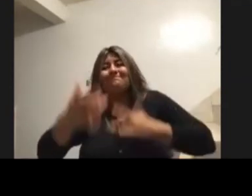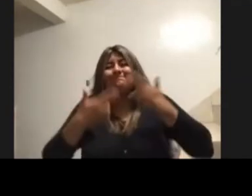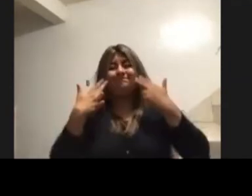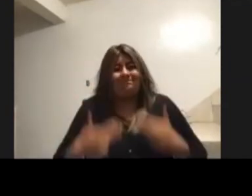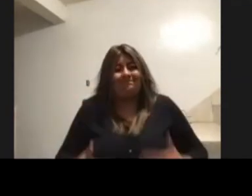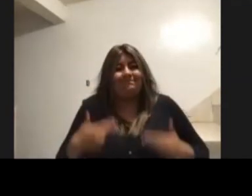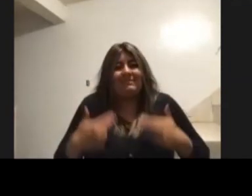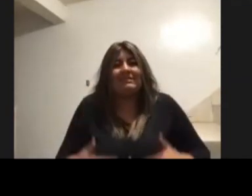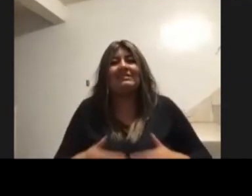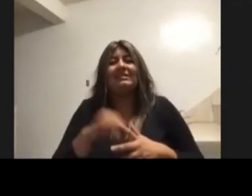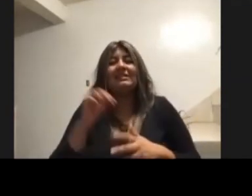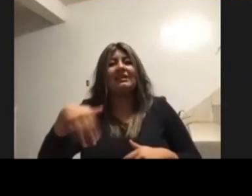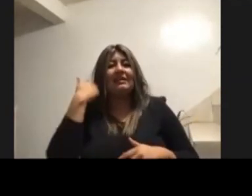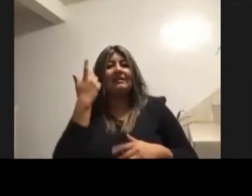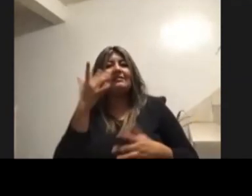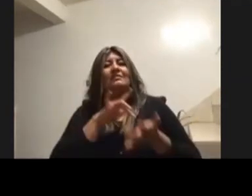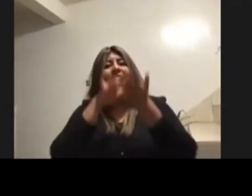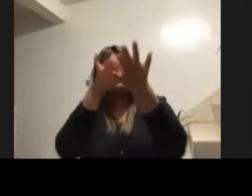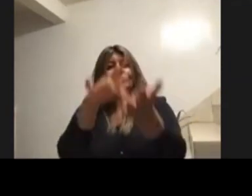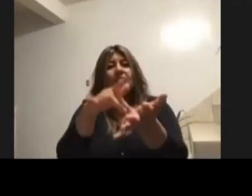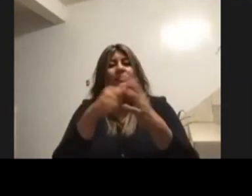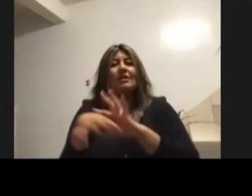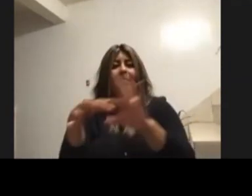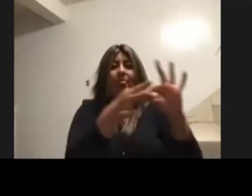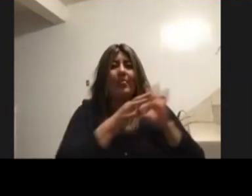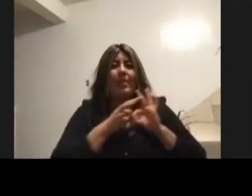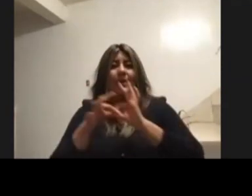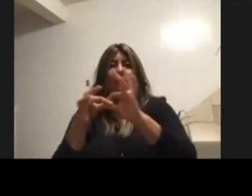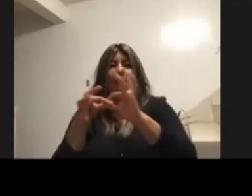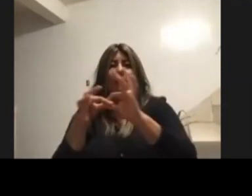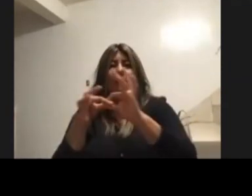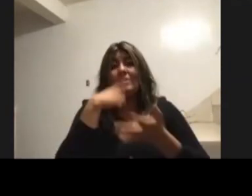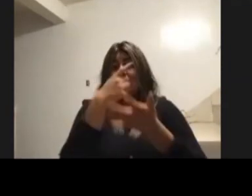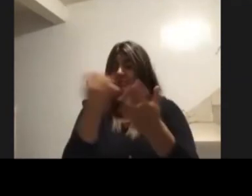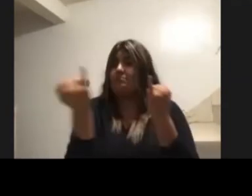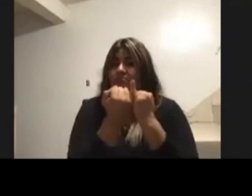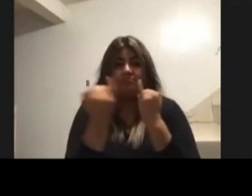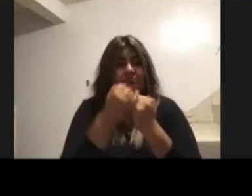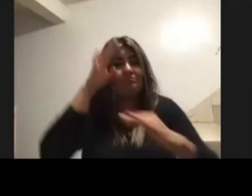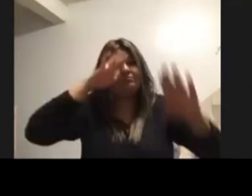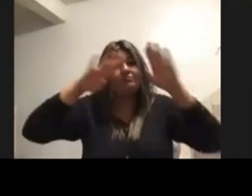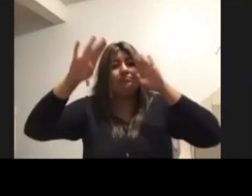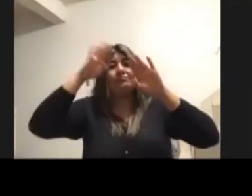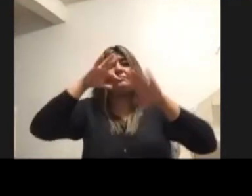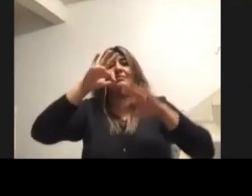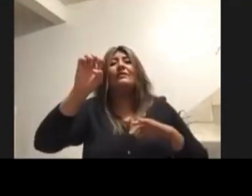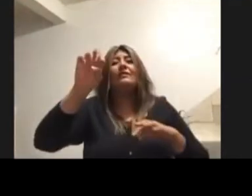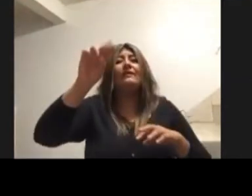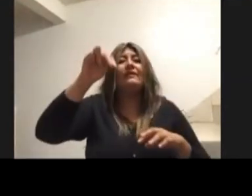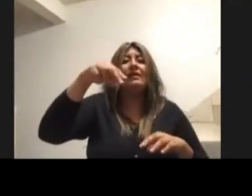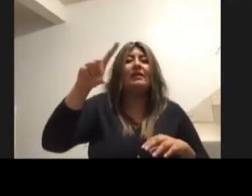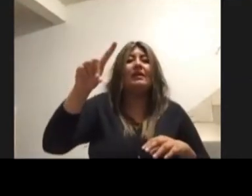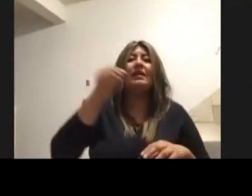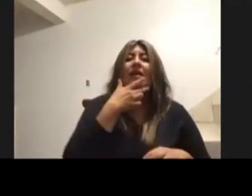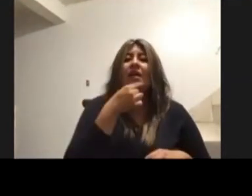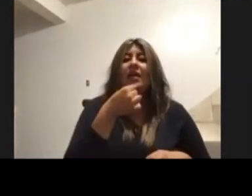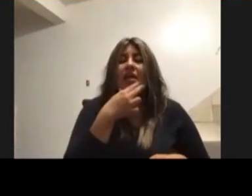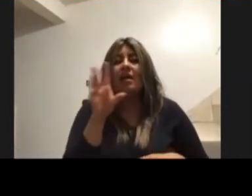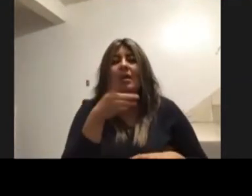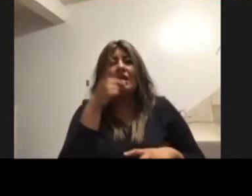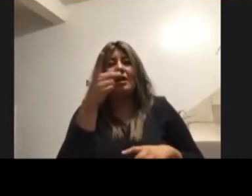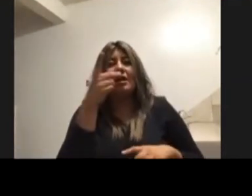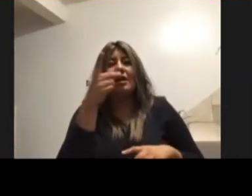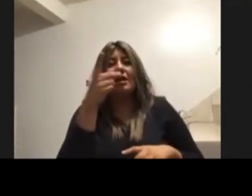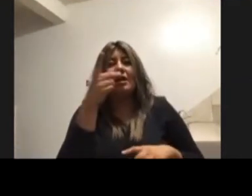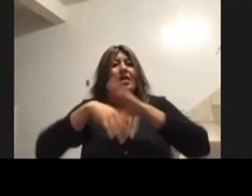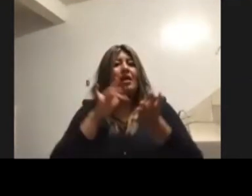Y apoyo la moción de Fernando de crear un sistema nacional de educación en la diversidad. Sería buenísimo, porque estamos en